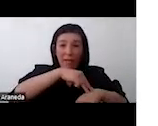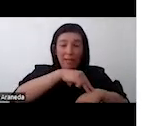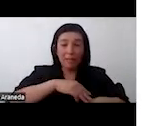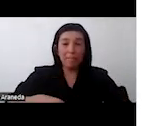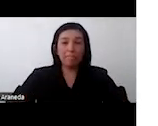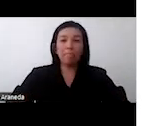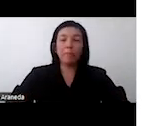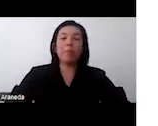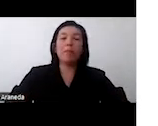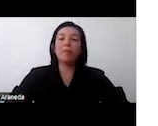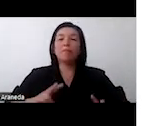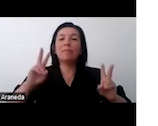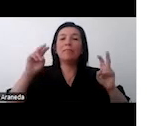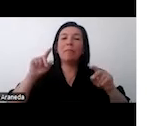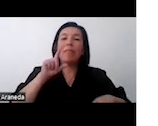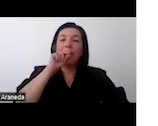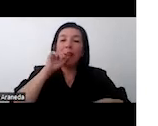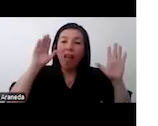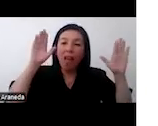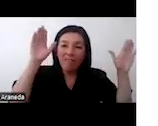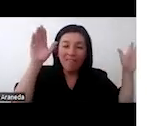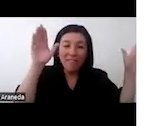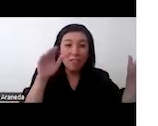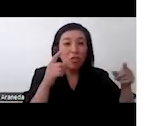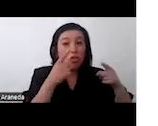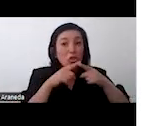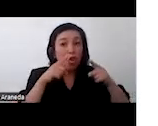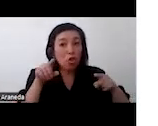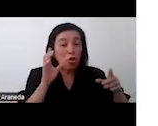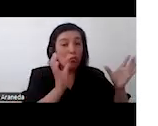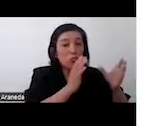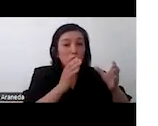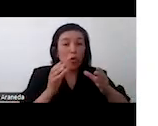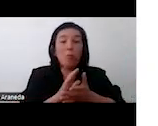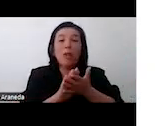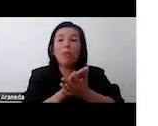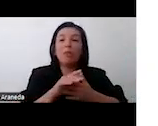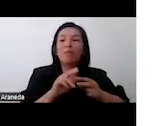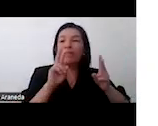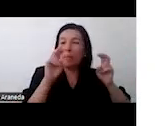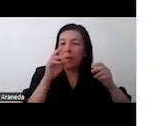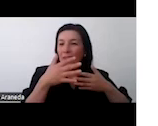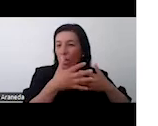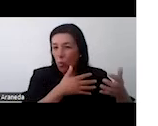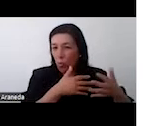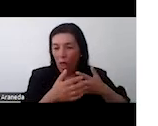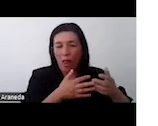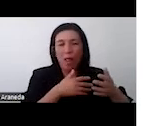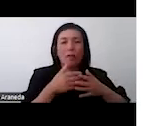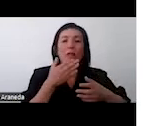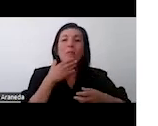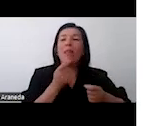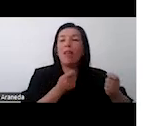en cuanto a las aves y también otras especies, también los aspectos naturales como también los aspectos